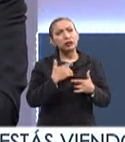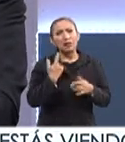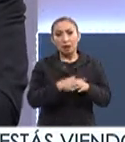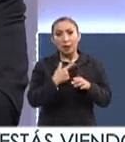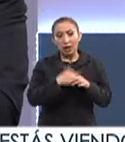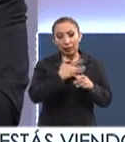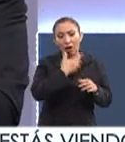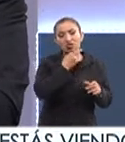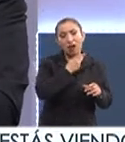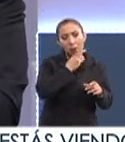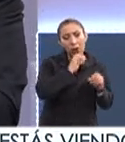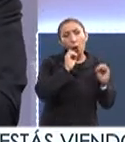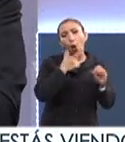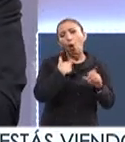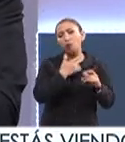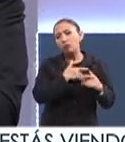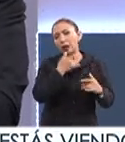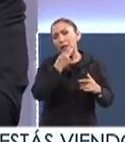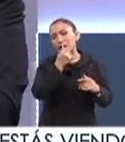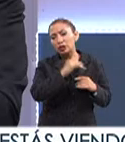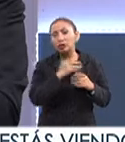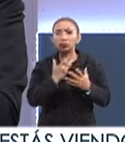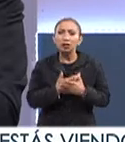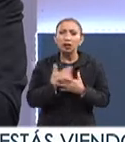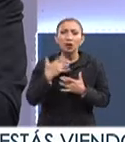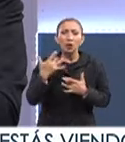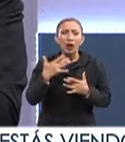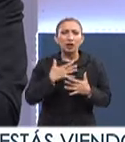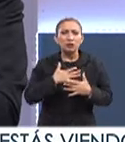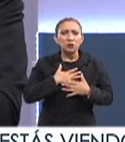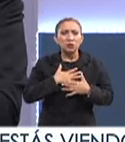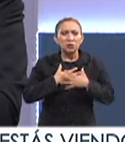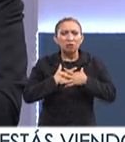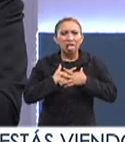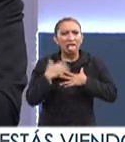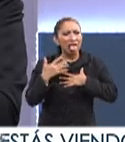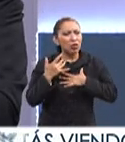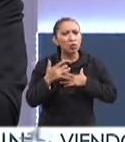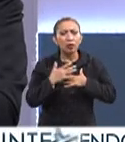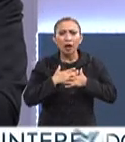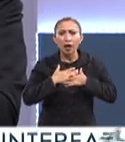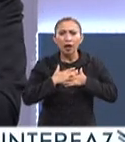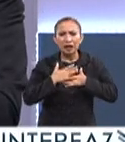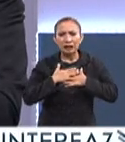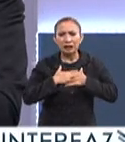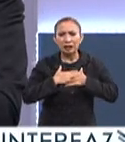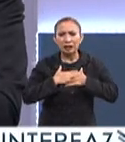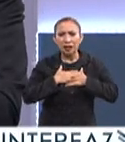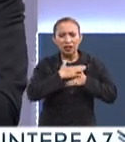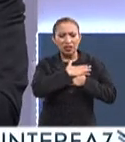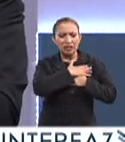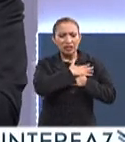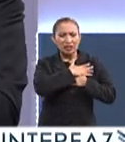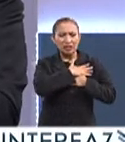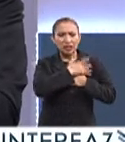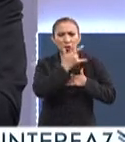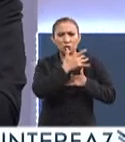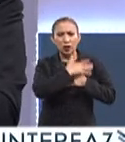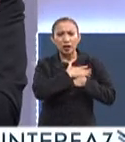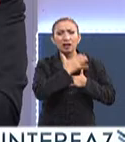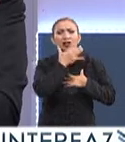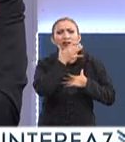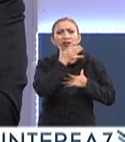de estas enfermedades y sobre todo en reposo tenemos un dolor fuerte en el pecho, partes del centro del pecho, el pectoral izquierdo, generalmente